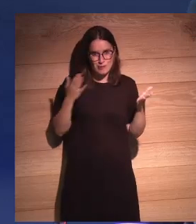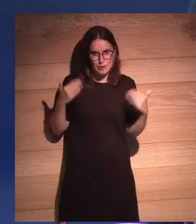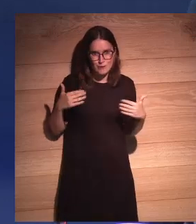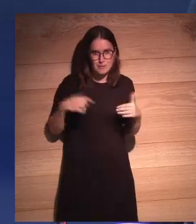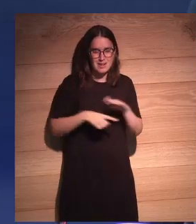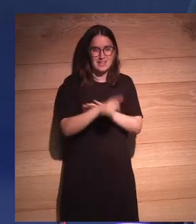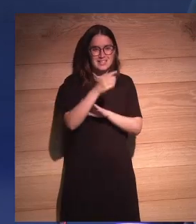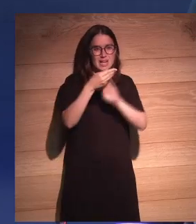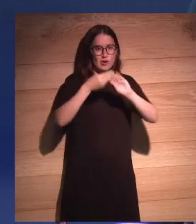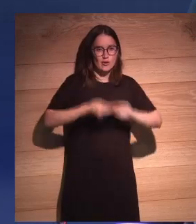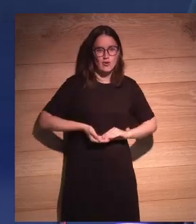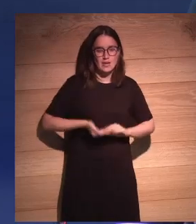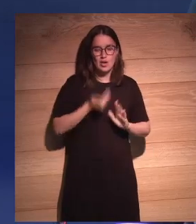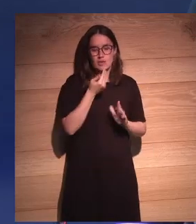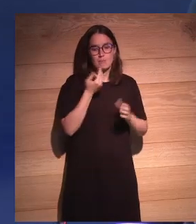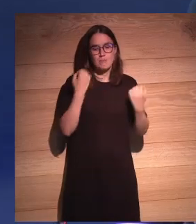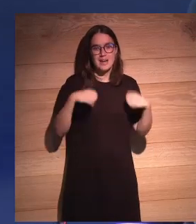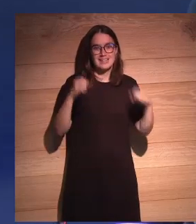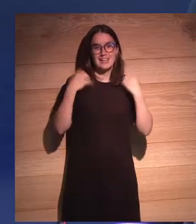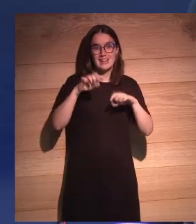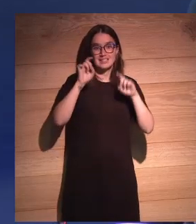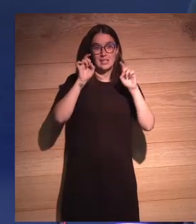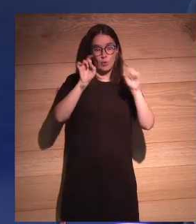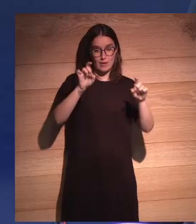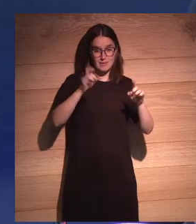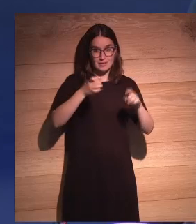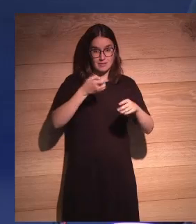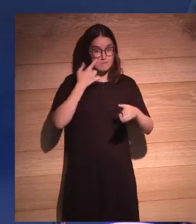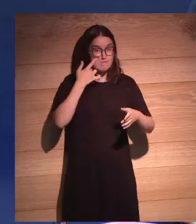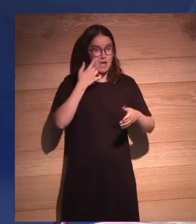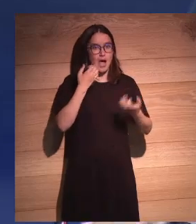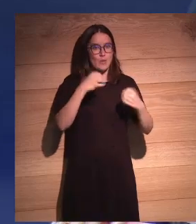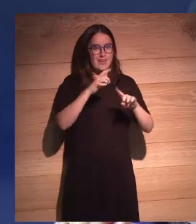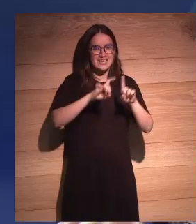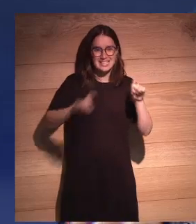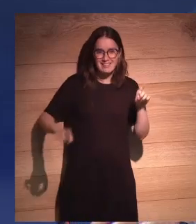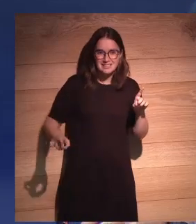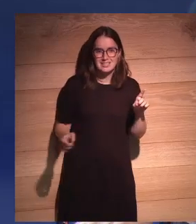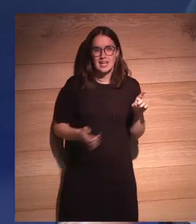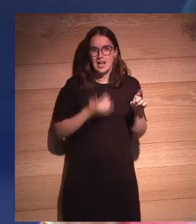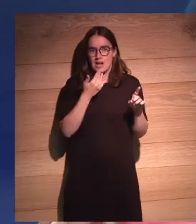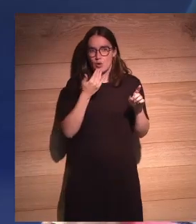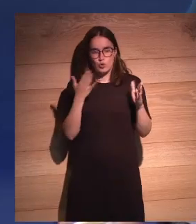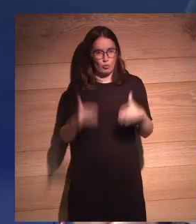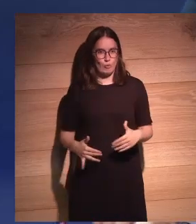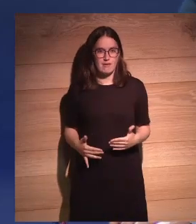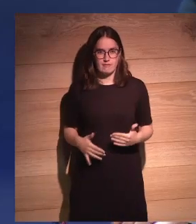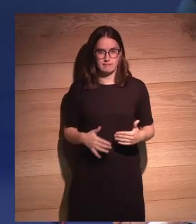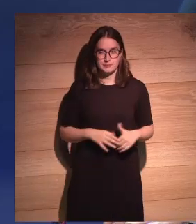a desarrollar prácticas educativas basadas en la evidencia, aunque sea una evidencia estadística o una evidencia de